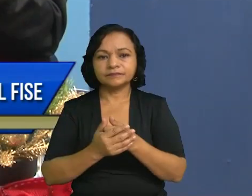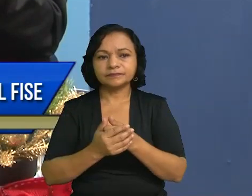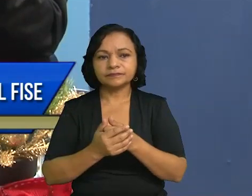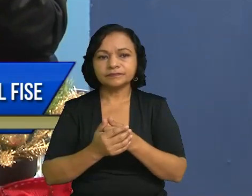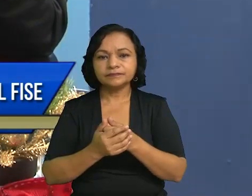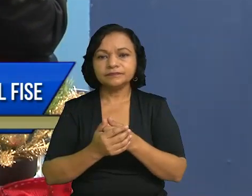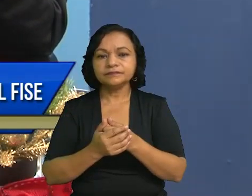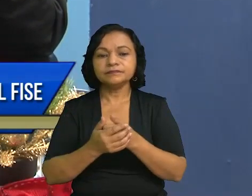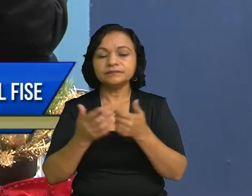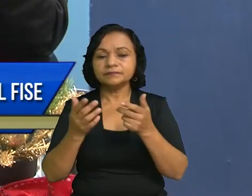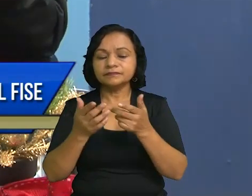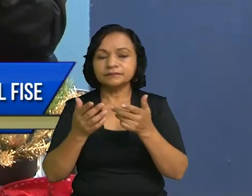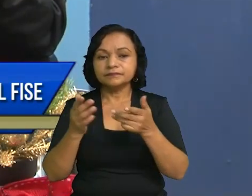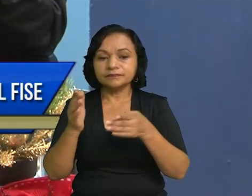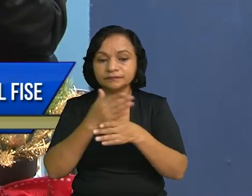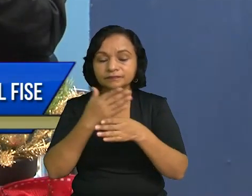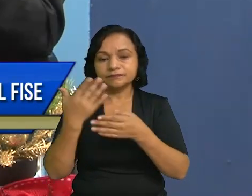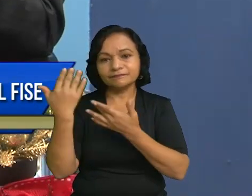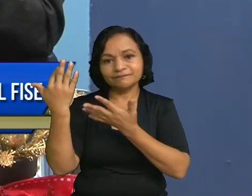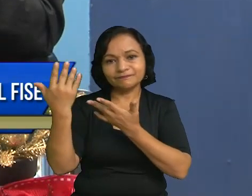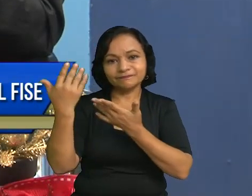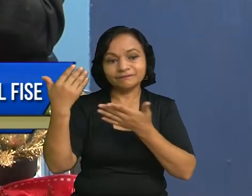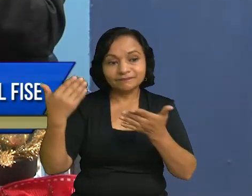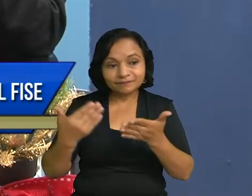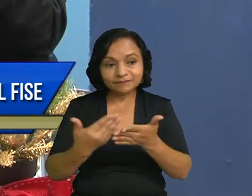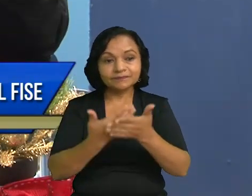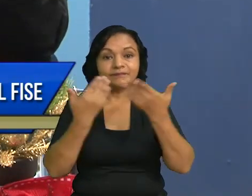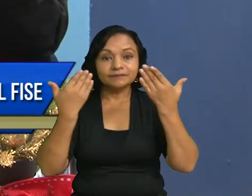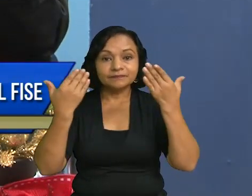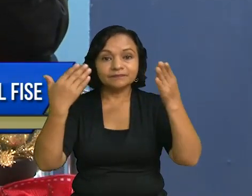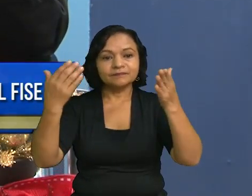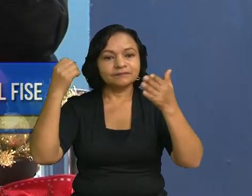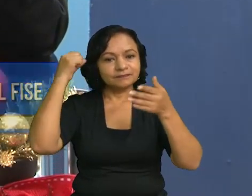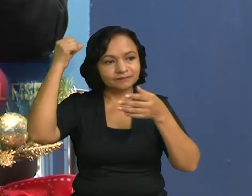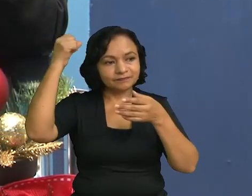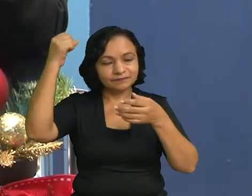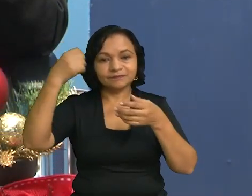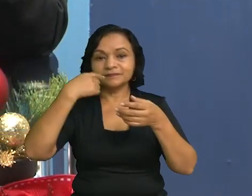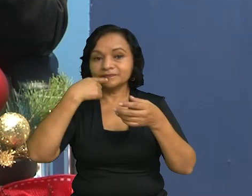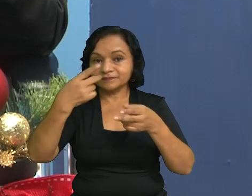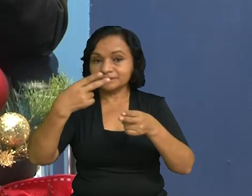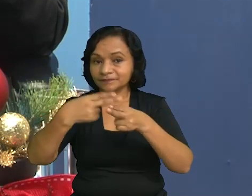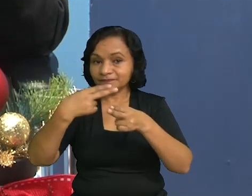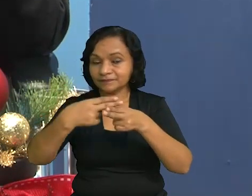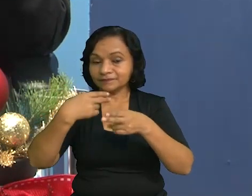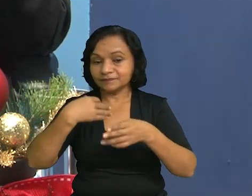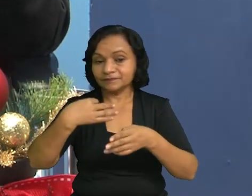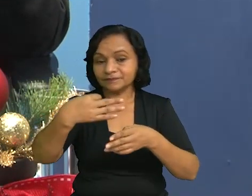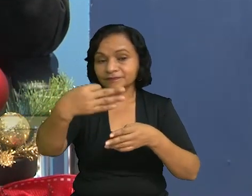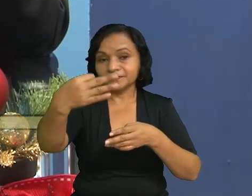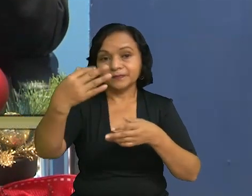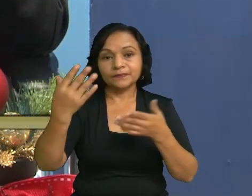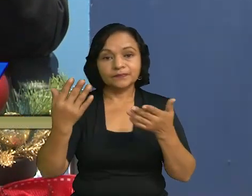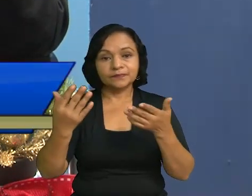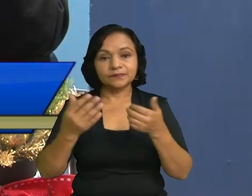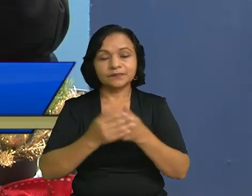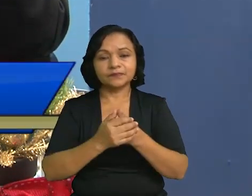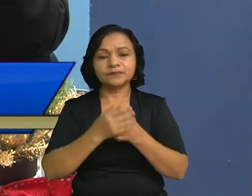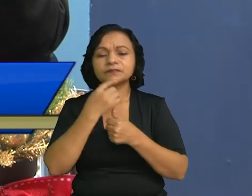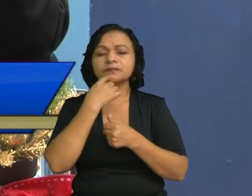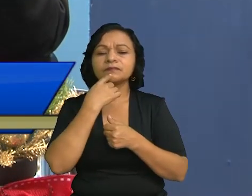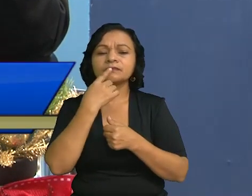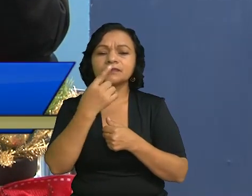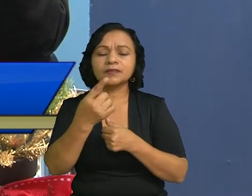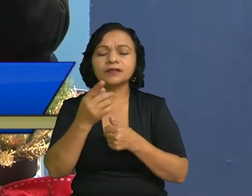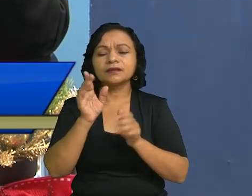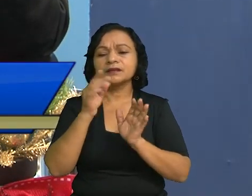esas son las esperanzas victoriosas que le llamamos es decir nosotros no sólo es decir la gente